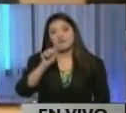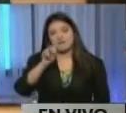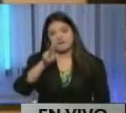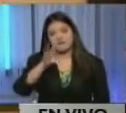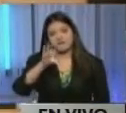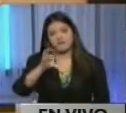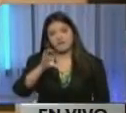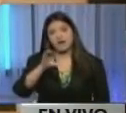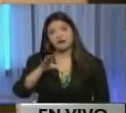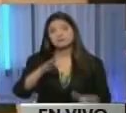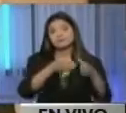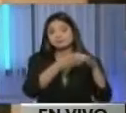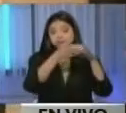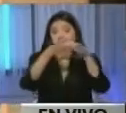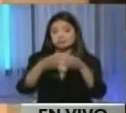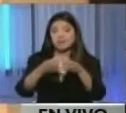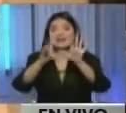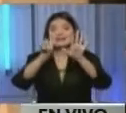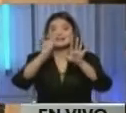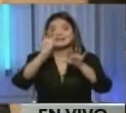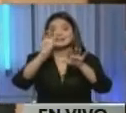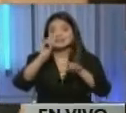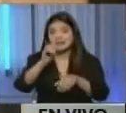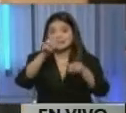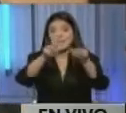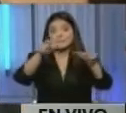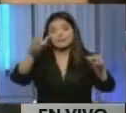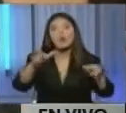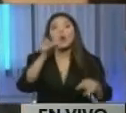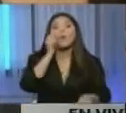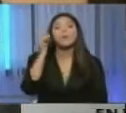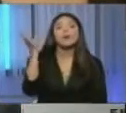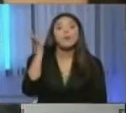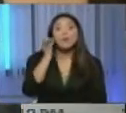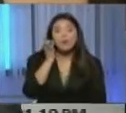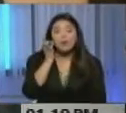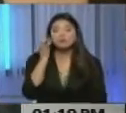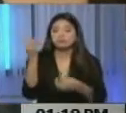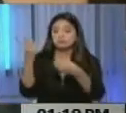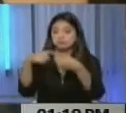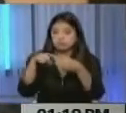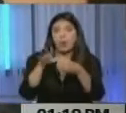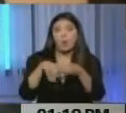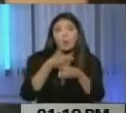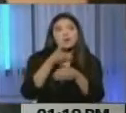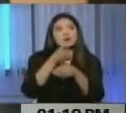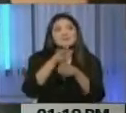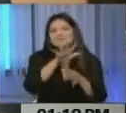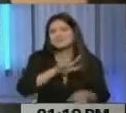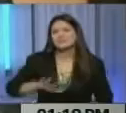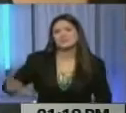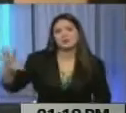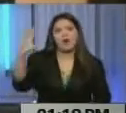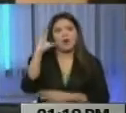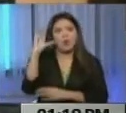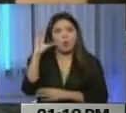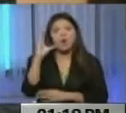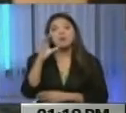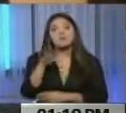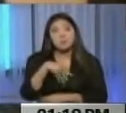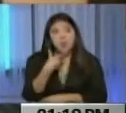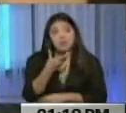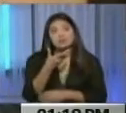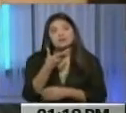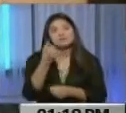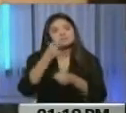designa un grupo de 60 de sus integrantes, hombres y mujeres, que pueden movilizarse a nivel nacional en cumplimiento